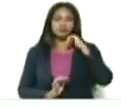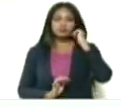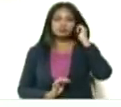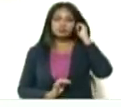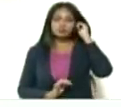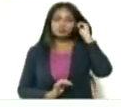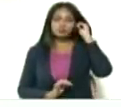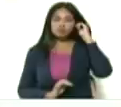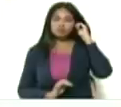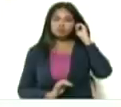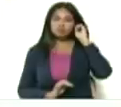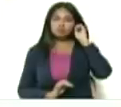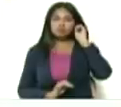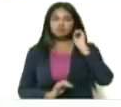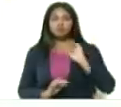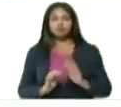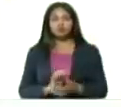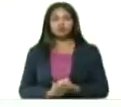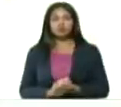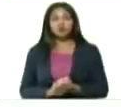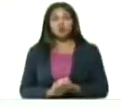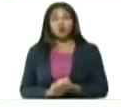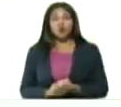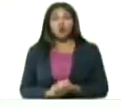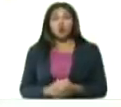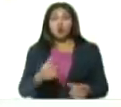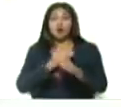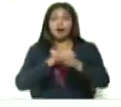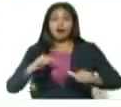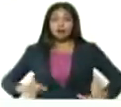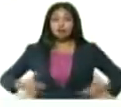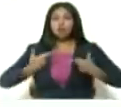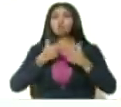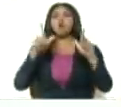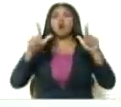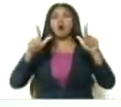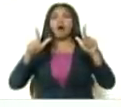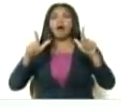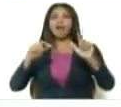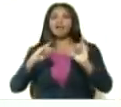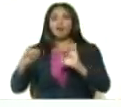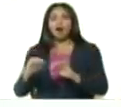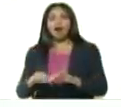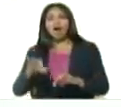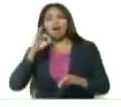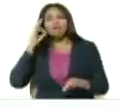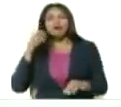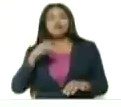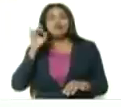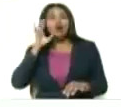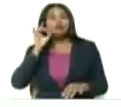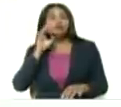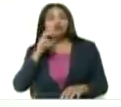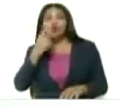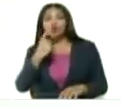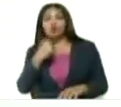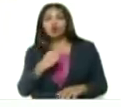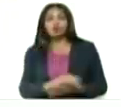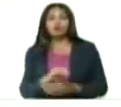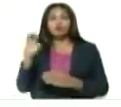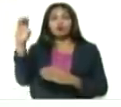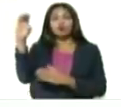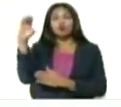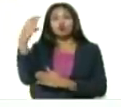Los ejércitos libertadores llevaban el amarillo, el azul y el rojo, que es la bandera de Venezuela, Colombia y Ecuador. Colombia.